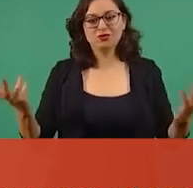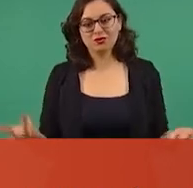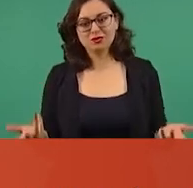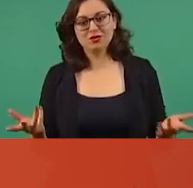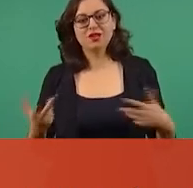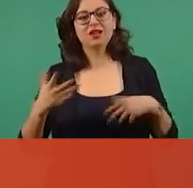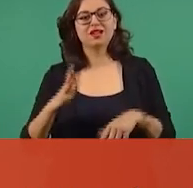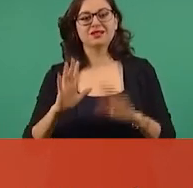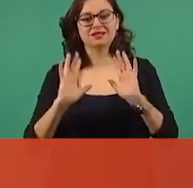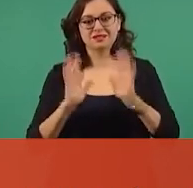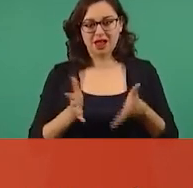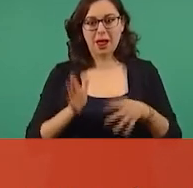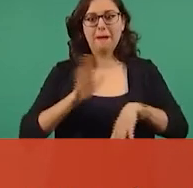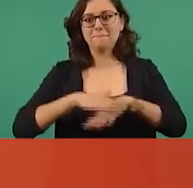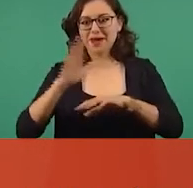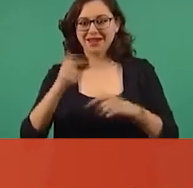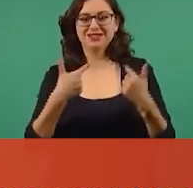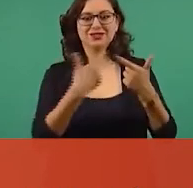ampliaron brigadas